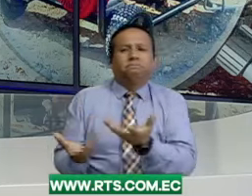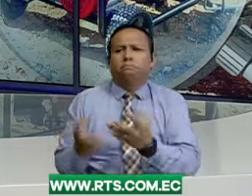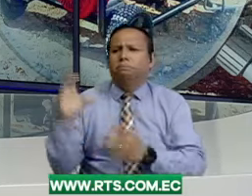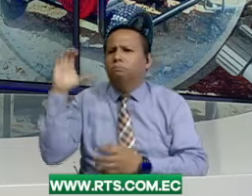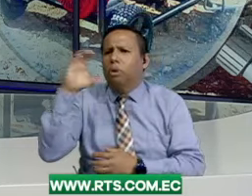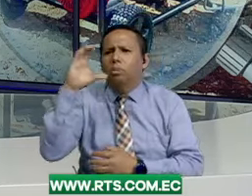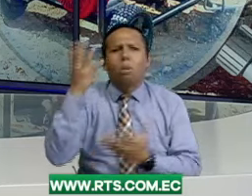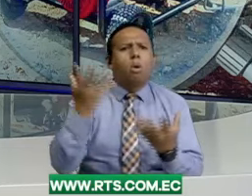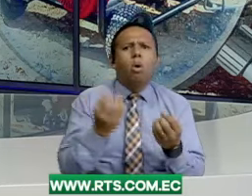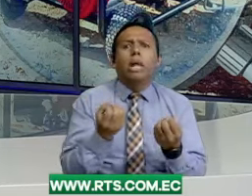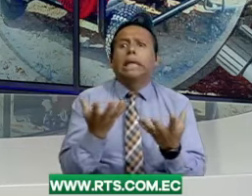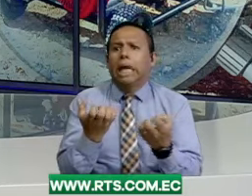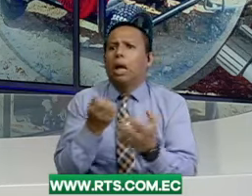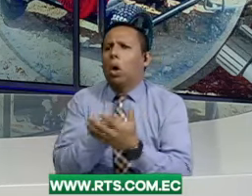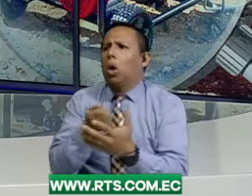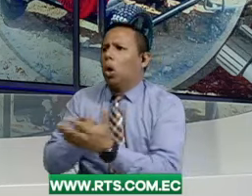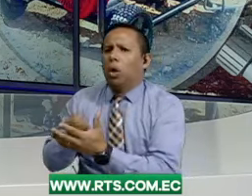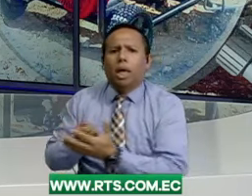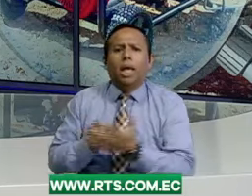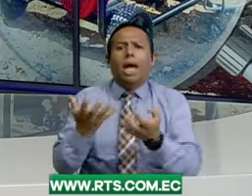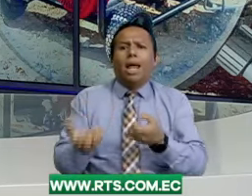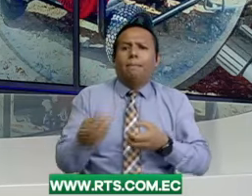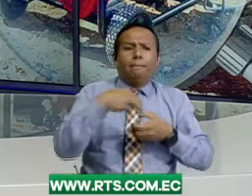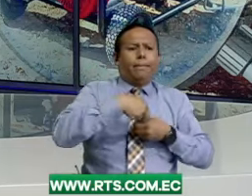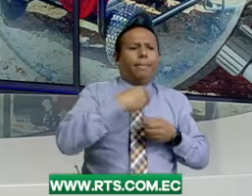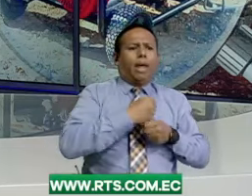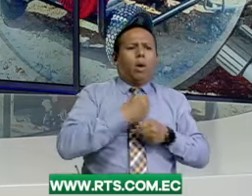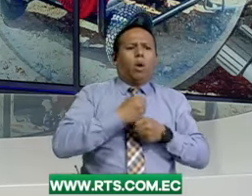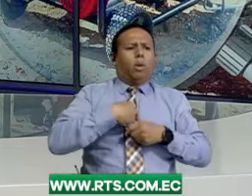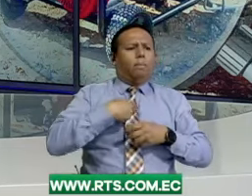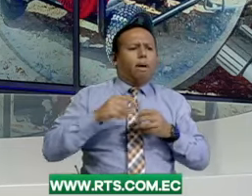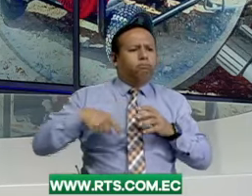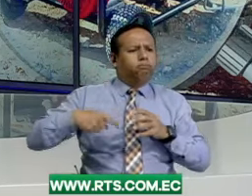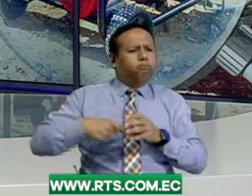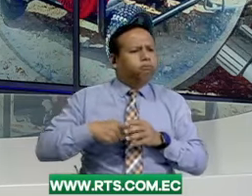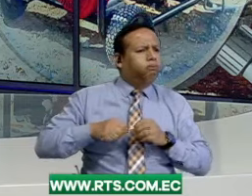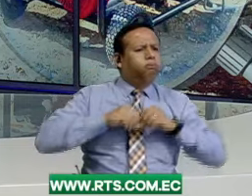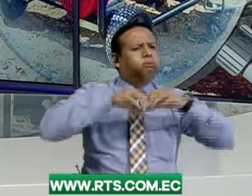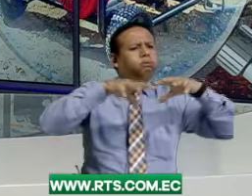les permita seguir atendiendo en sus negocios durante los cortes de luz.